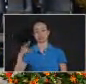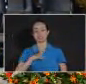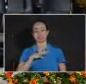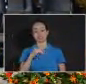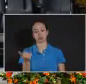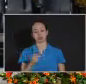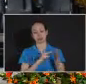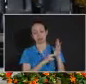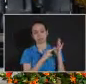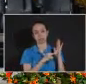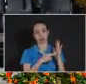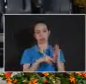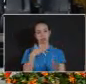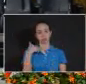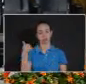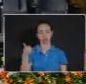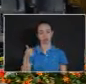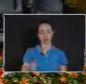Bueno, vamos a ver este.